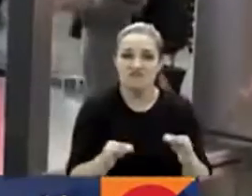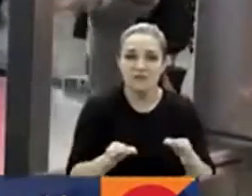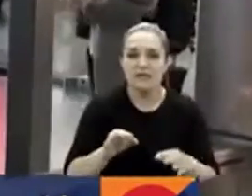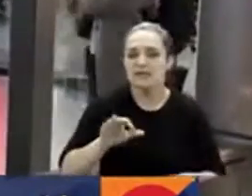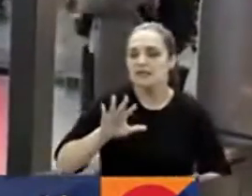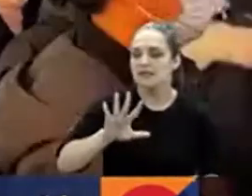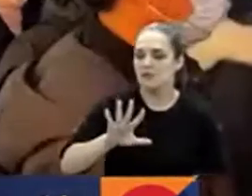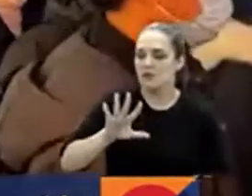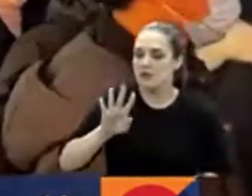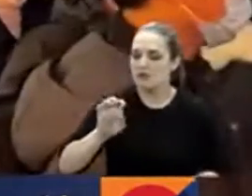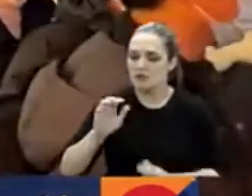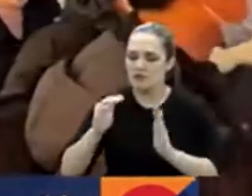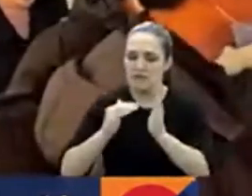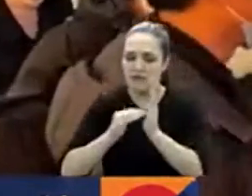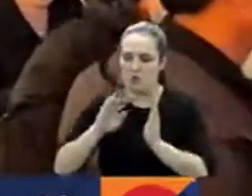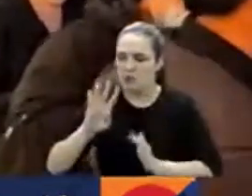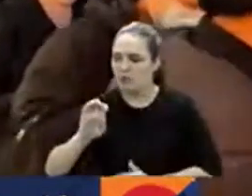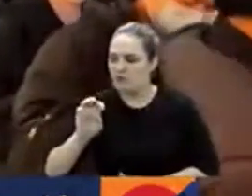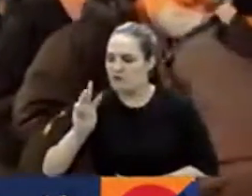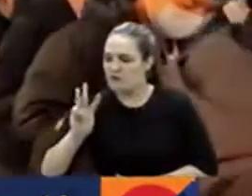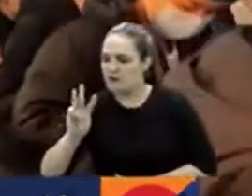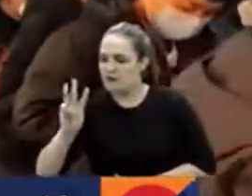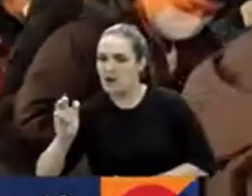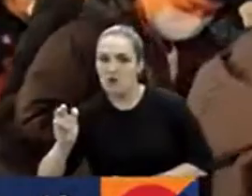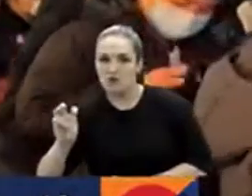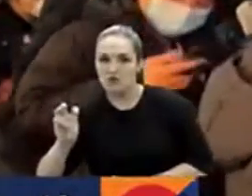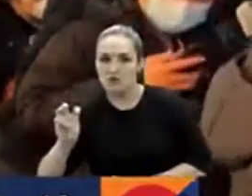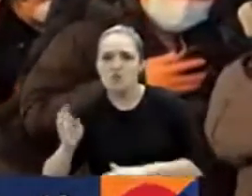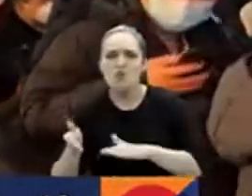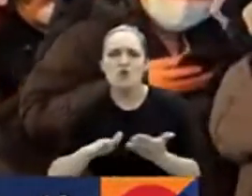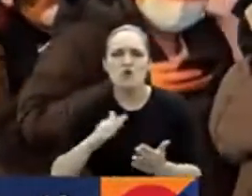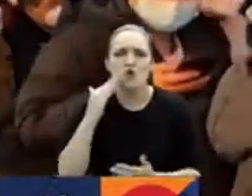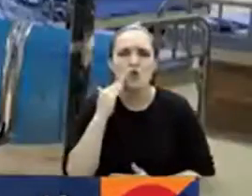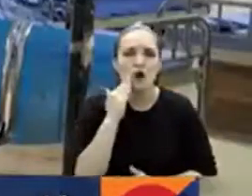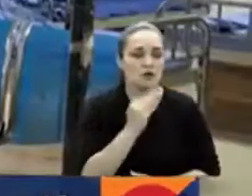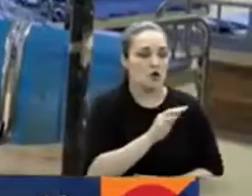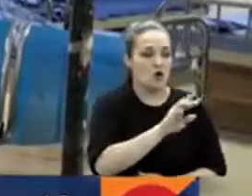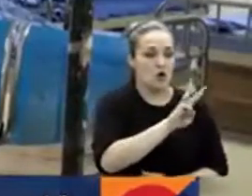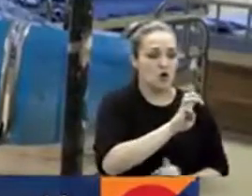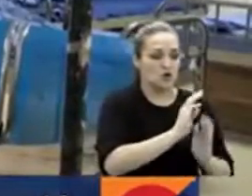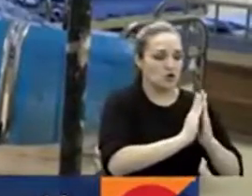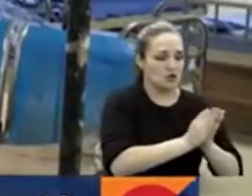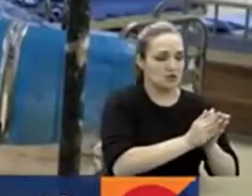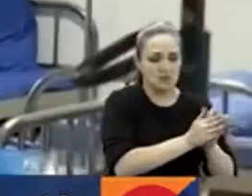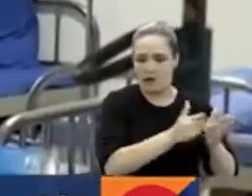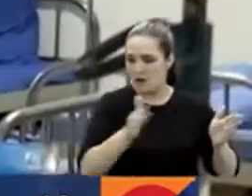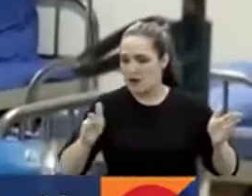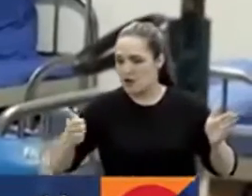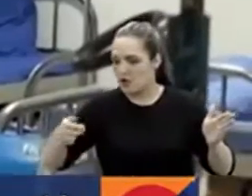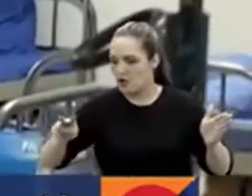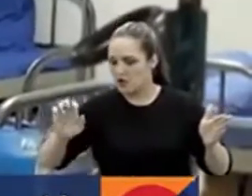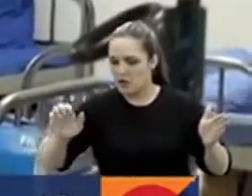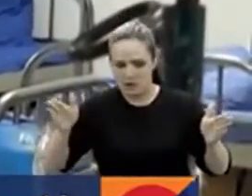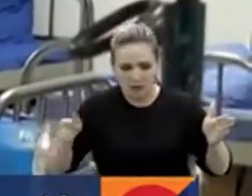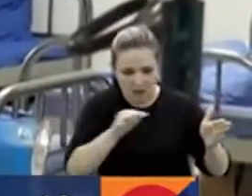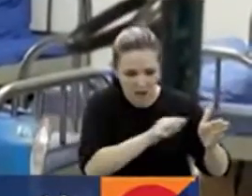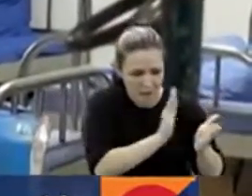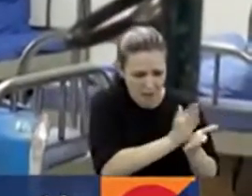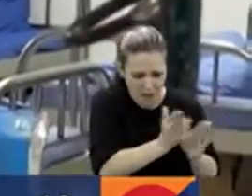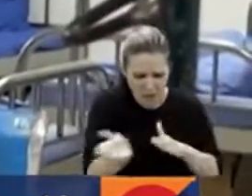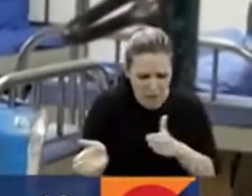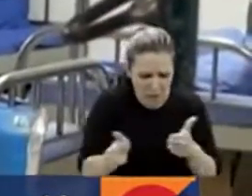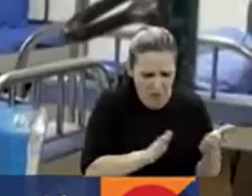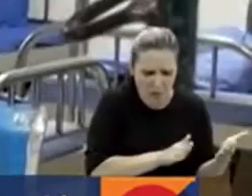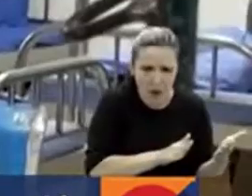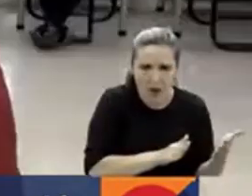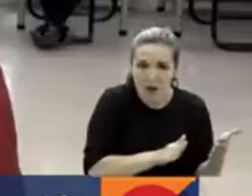59.938 muertes relacionadas con el COVID entre el 8 de diciembre y el 12 de enero. Según el organismo, el 90% de los fallecidos